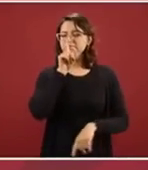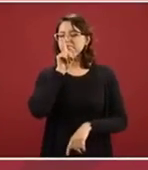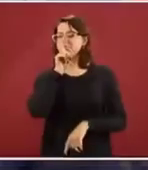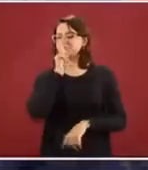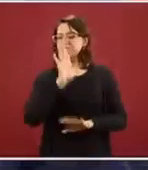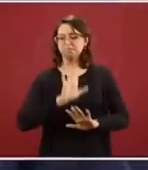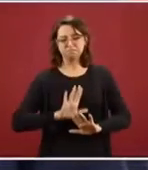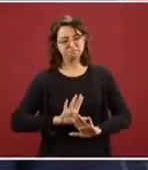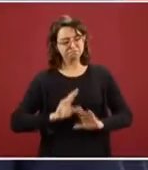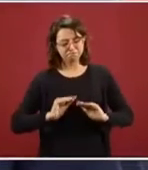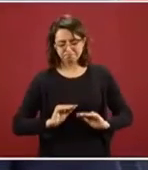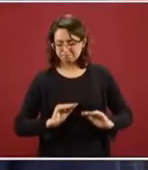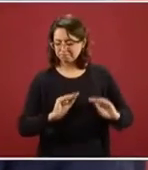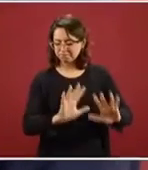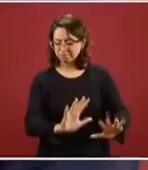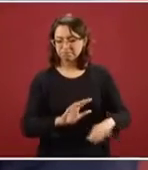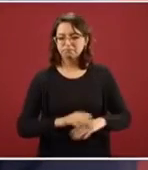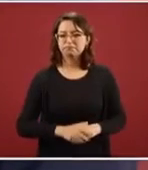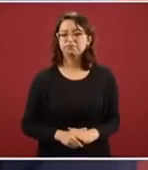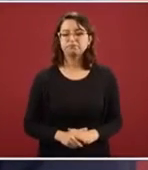aún